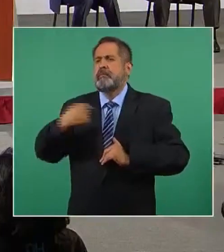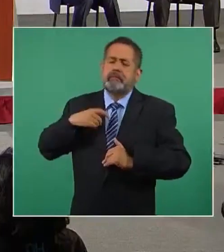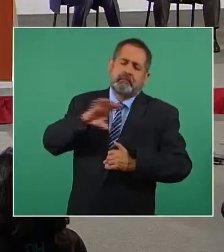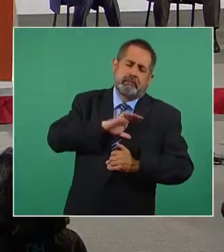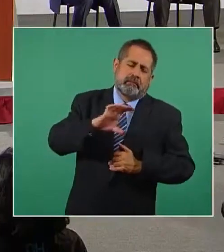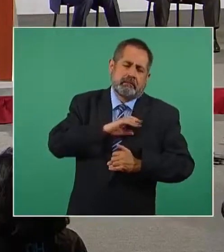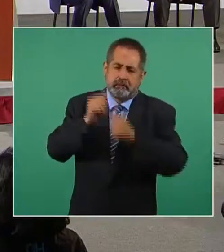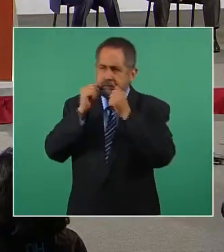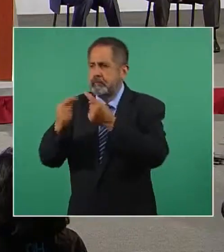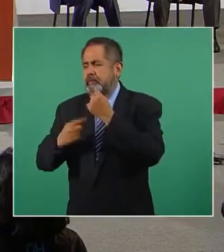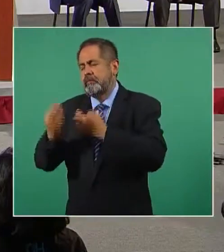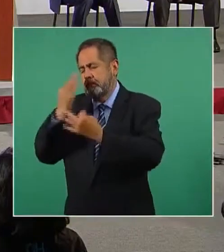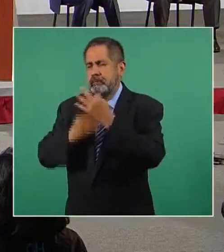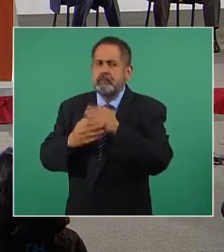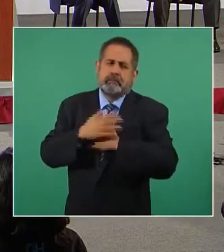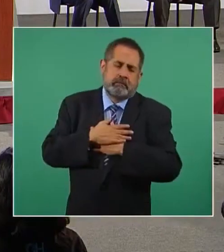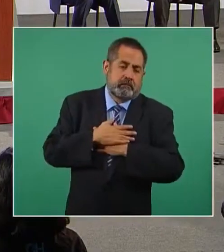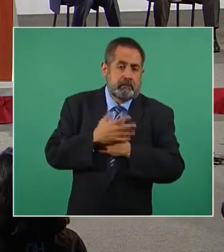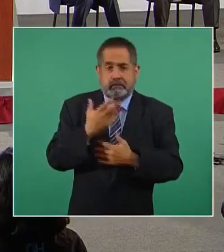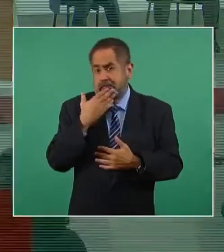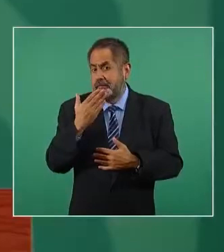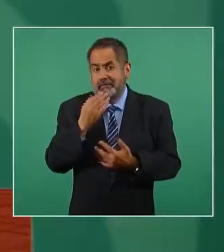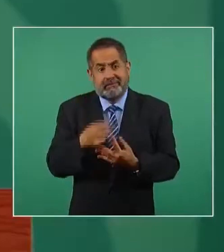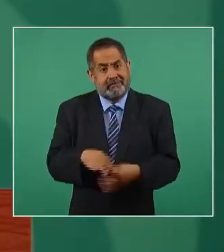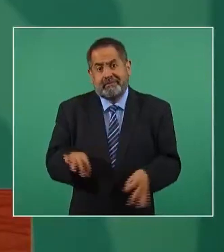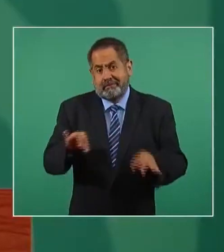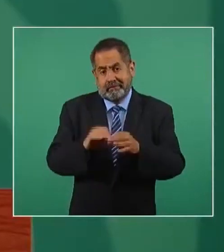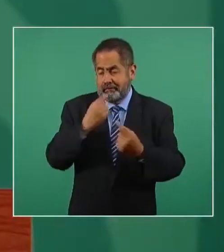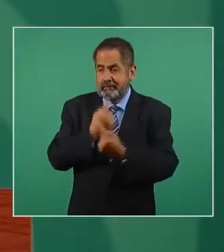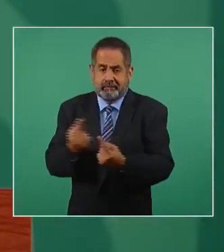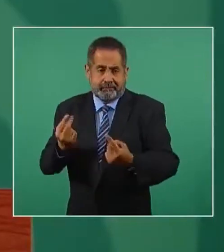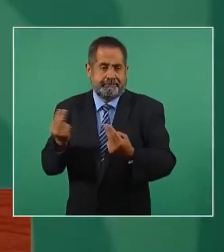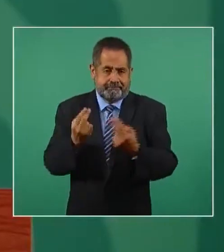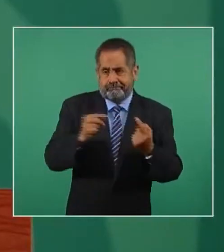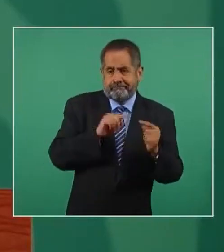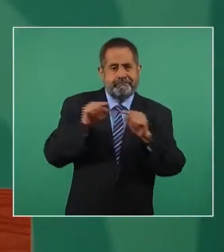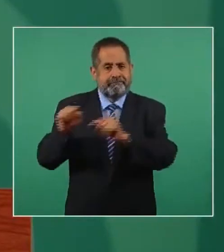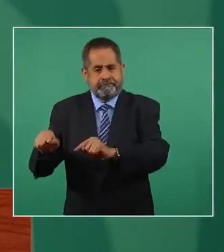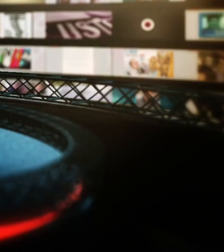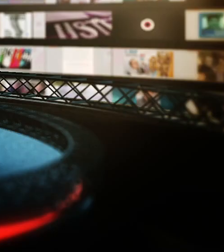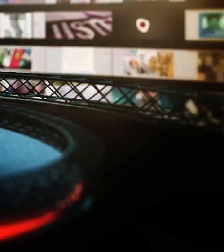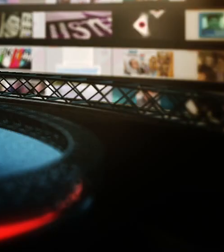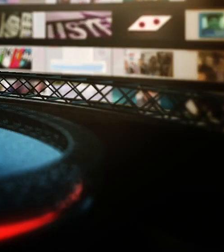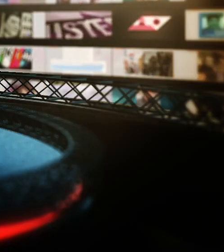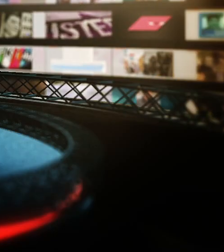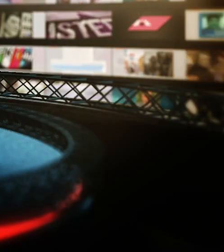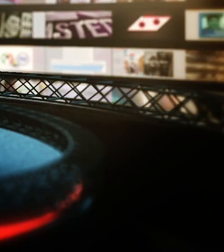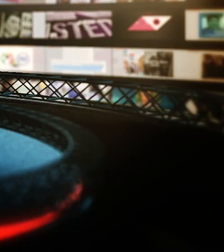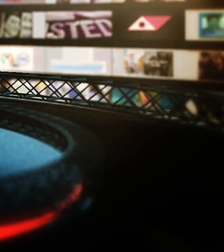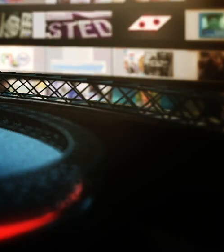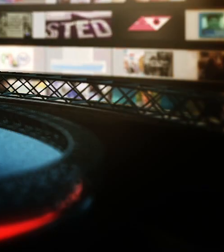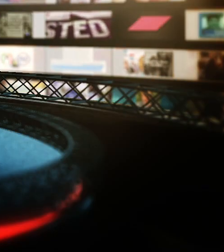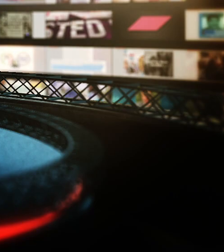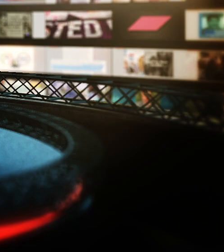de esa parte humana, claro que le da a él otro tipo de expectativa ante la vida. Referente a esto, preguntaron